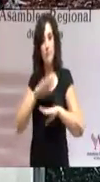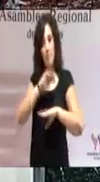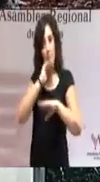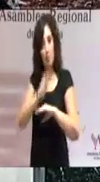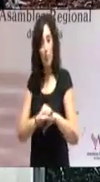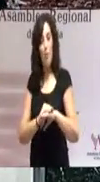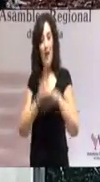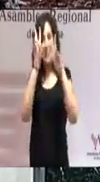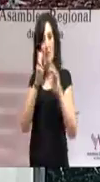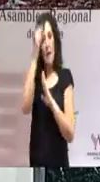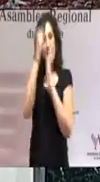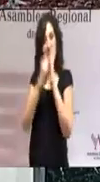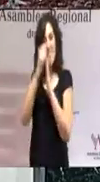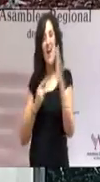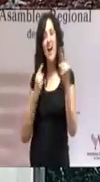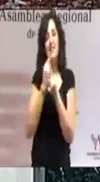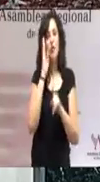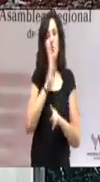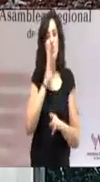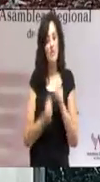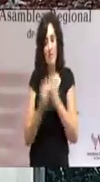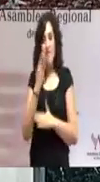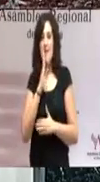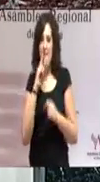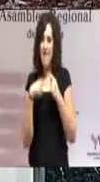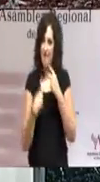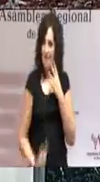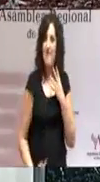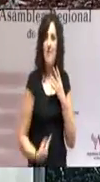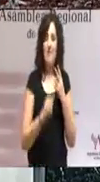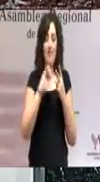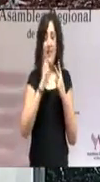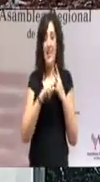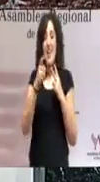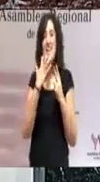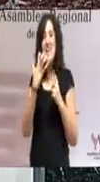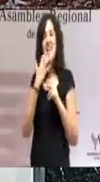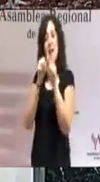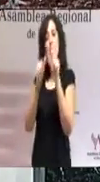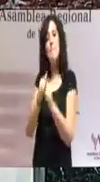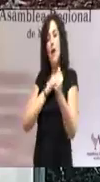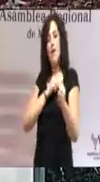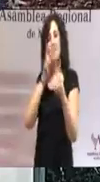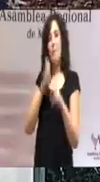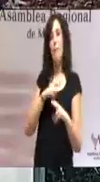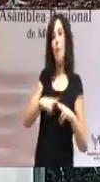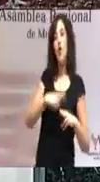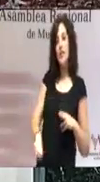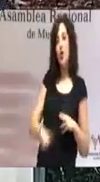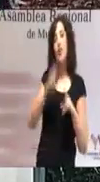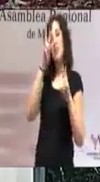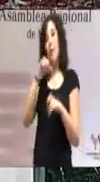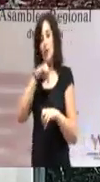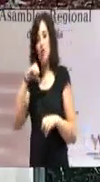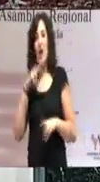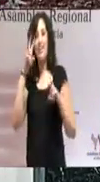que cumpla usted con las medidas de anticorrupción que yo esta mañana le decía. Que sea usted ejemplar en lo político, en lo personal